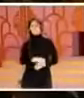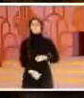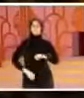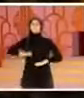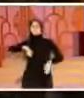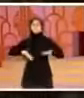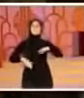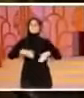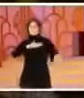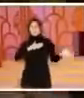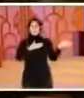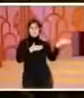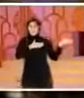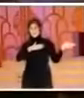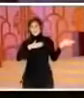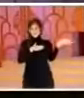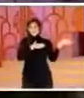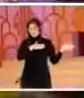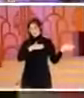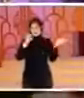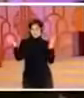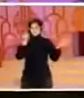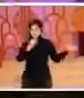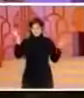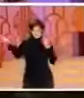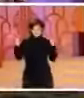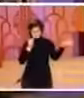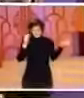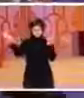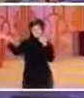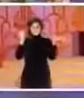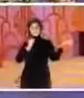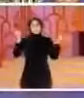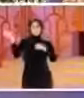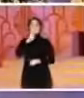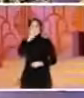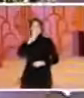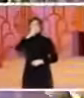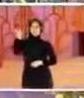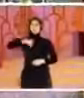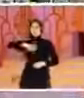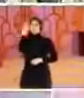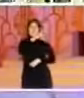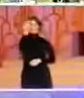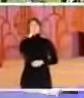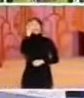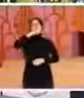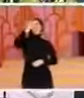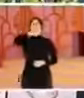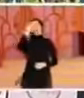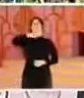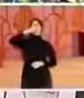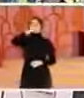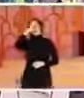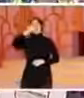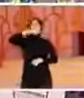así baila bail ba porque llega el carnaval